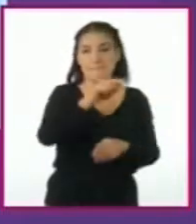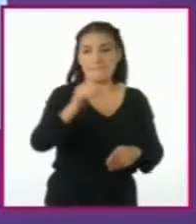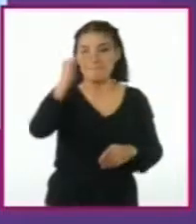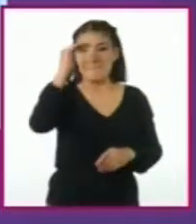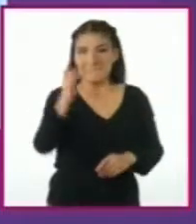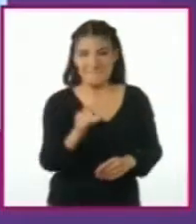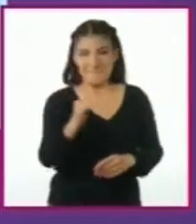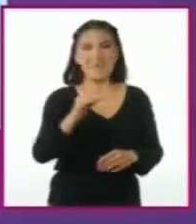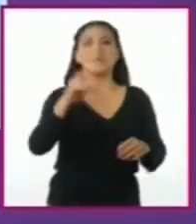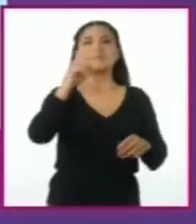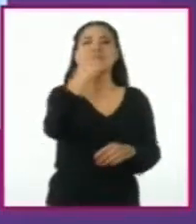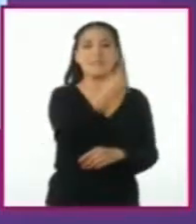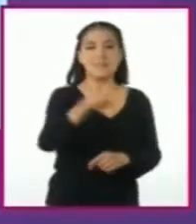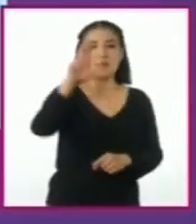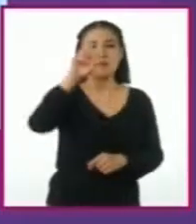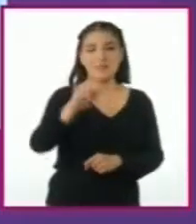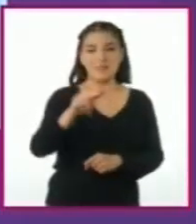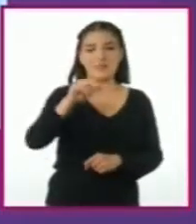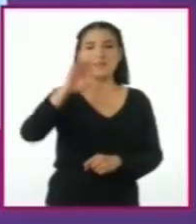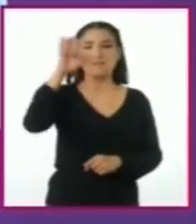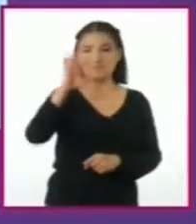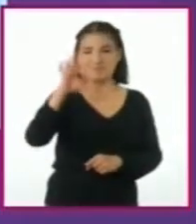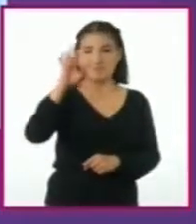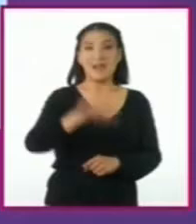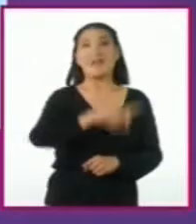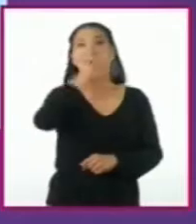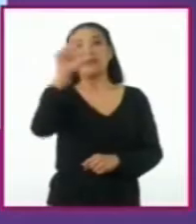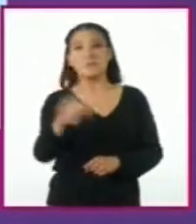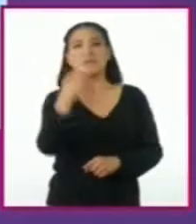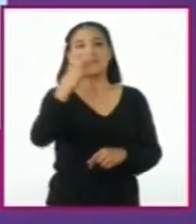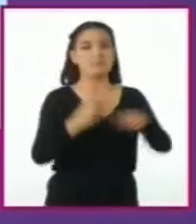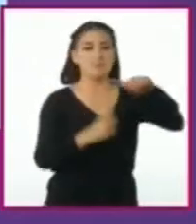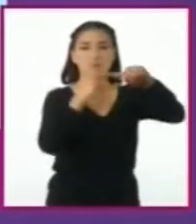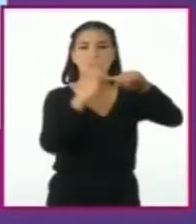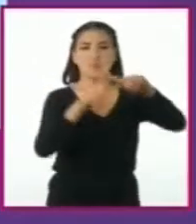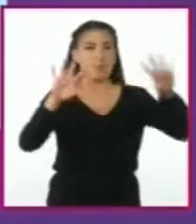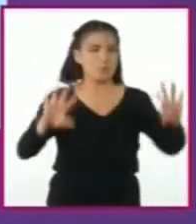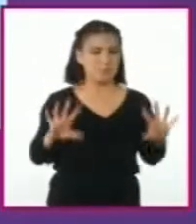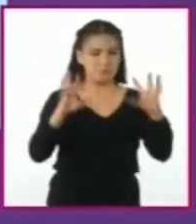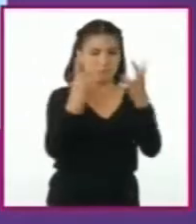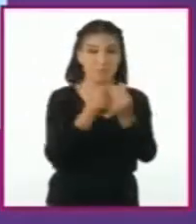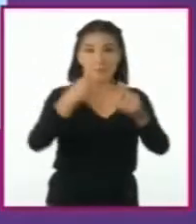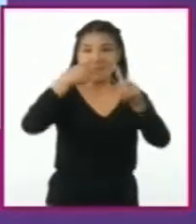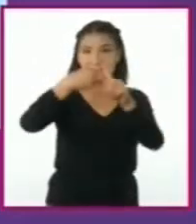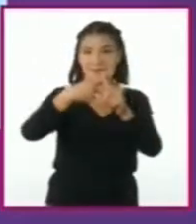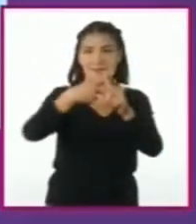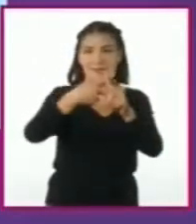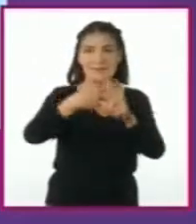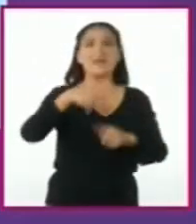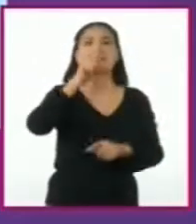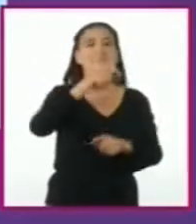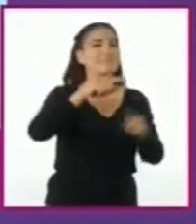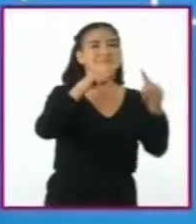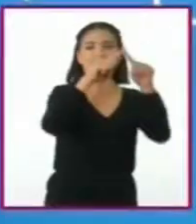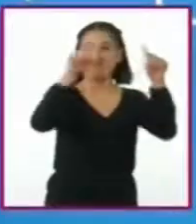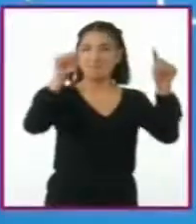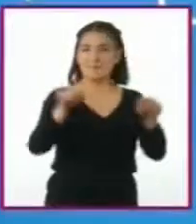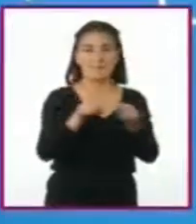completar 180 grados, que es pues la suma total de los ángulos interiores de cualquier triángulo.